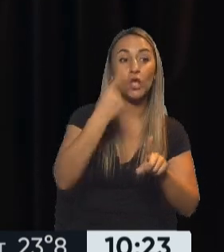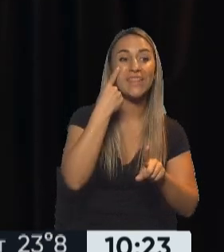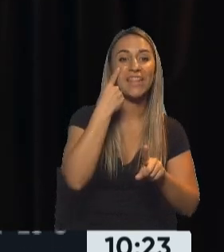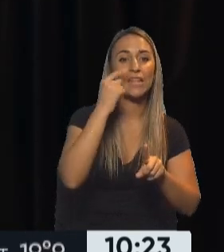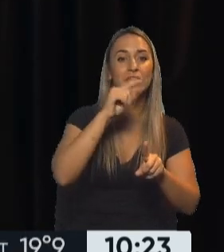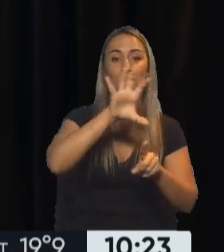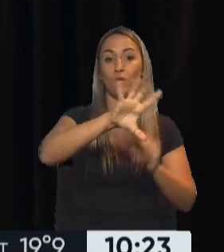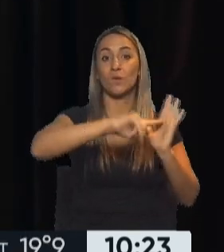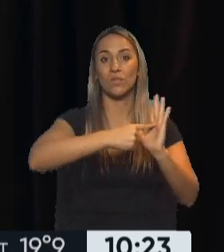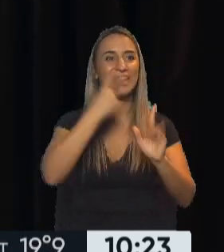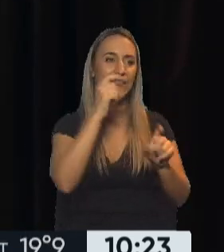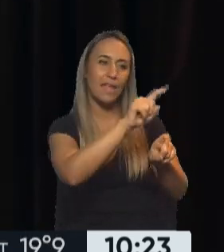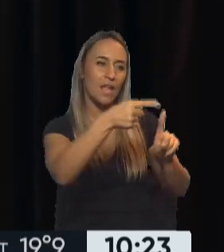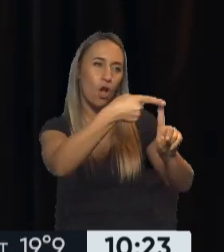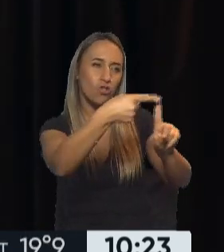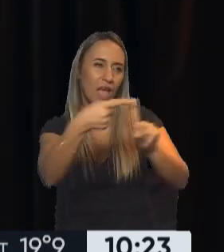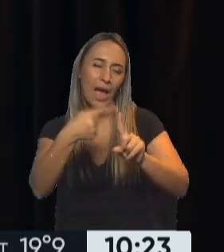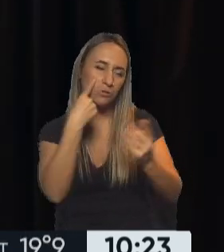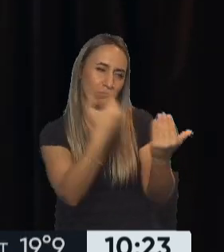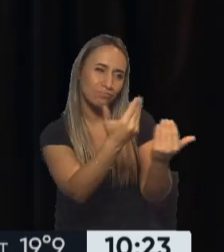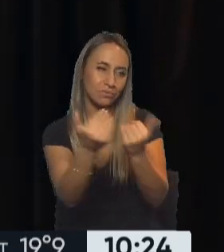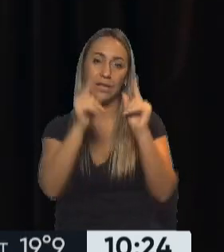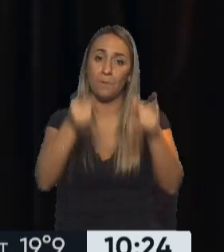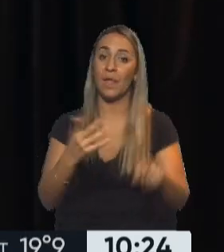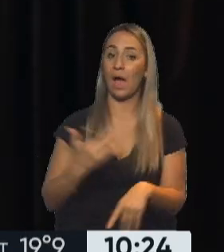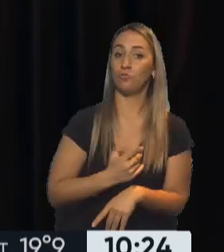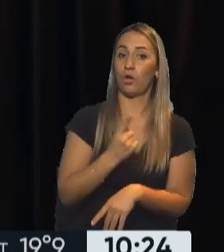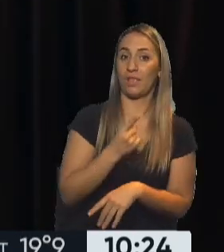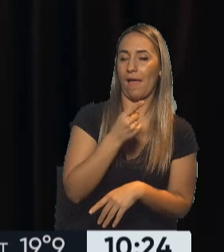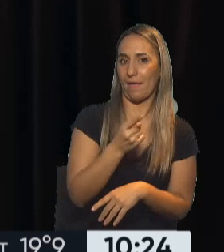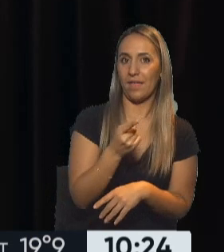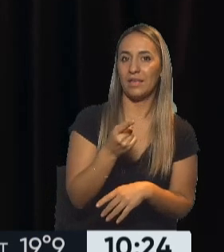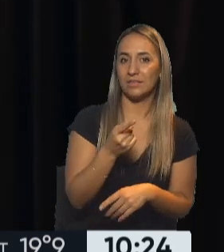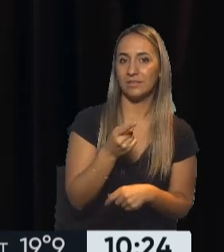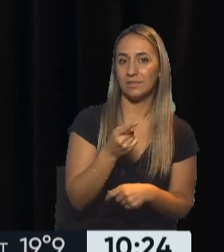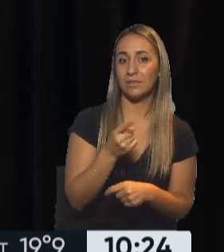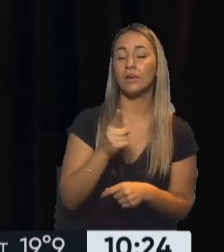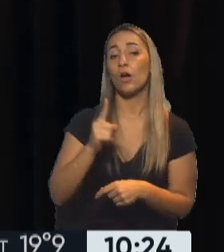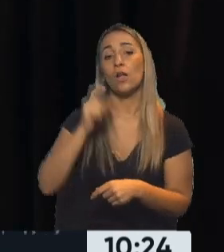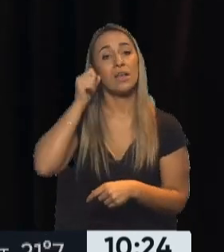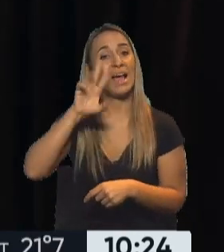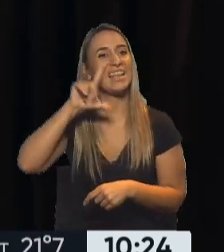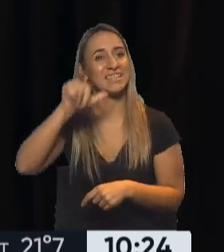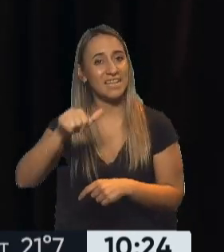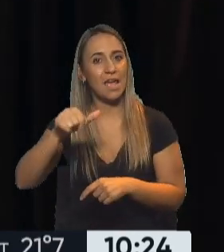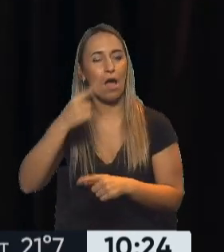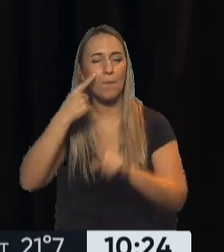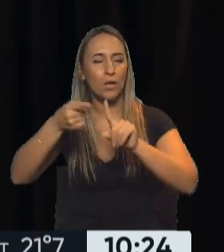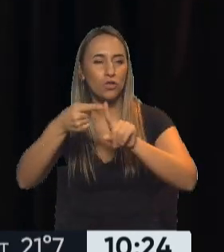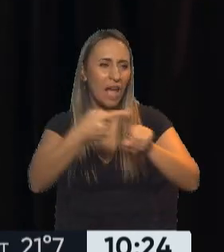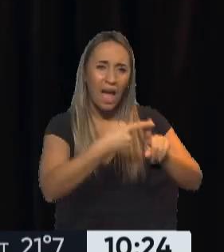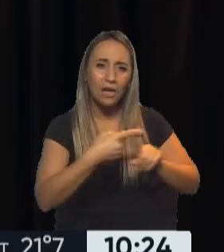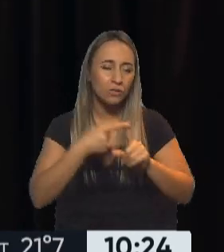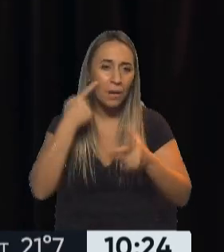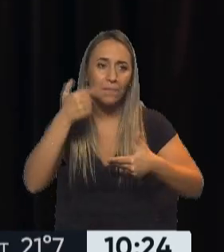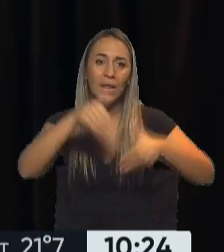la provincia de Buenos Aires, con las autoridades electorales, con Teresa García, bueno, para ir viendo cómo